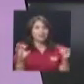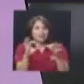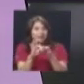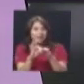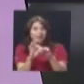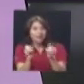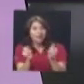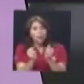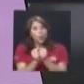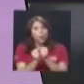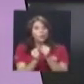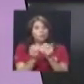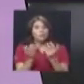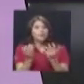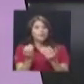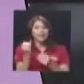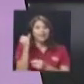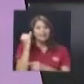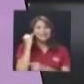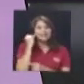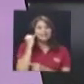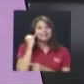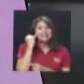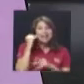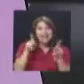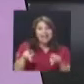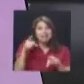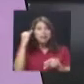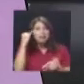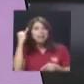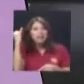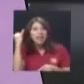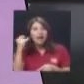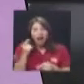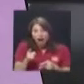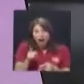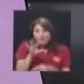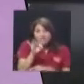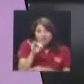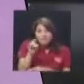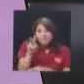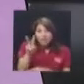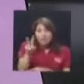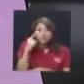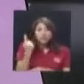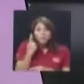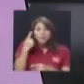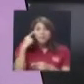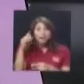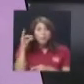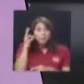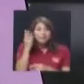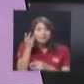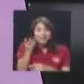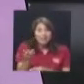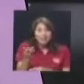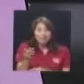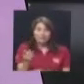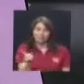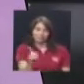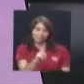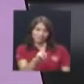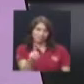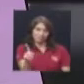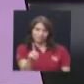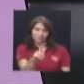esta idea de que sea para mujeres casadas si así no entonces en ese sentido del estado civil no es